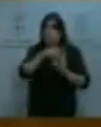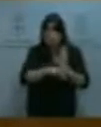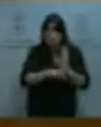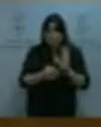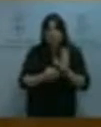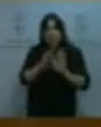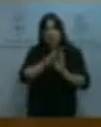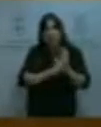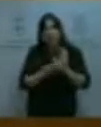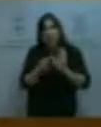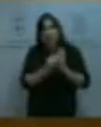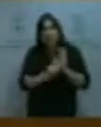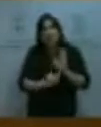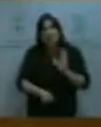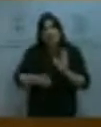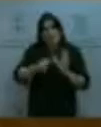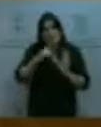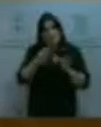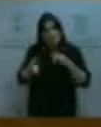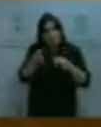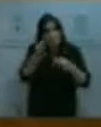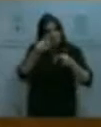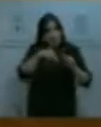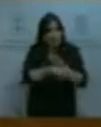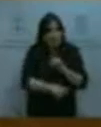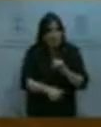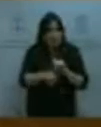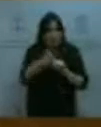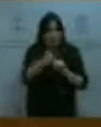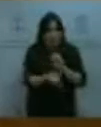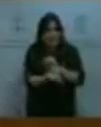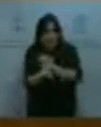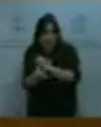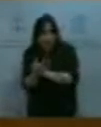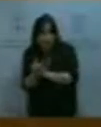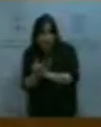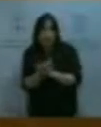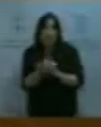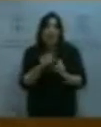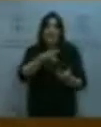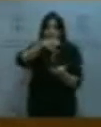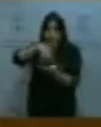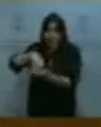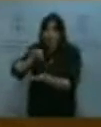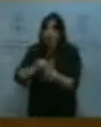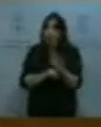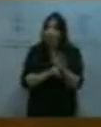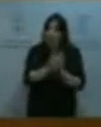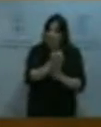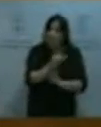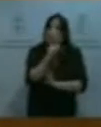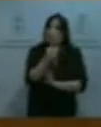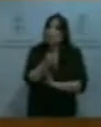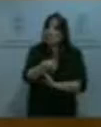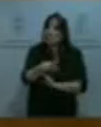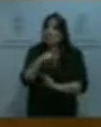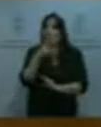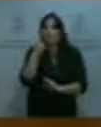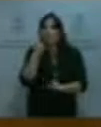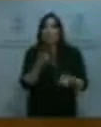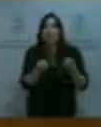minuciosidad la creación, la instalación y el desarrollo, pero también y además el cierre y las consecuencias que se